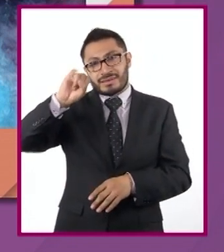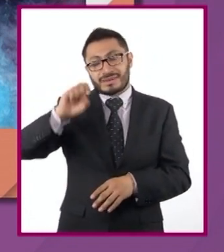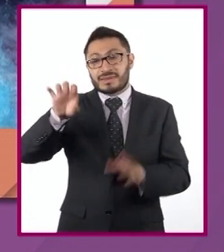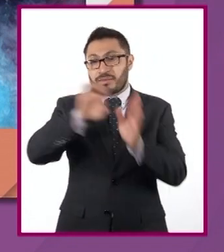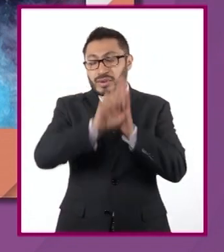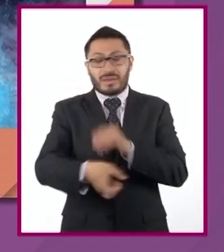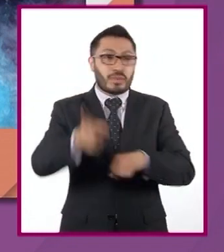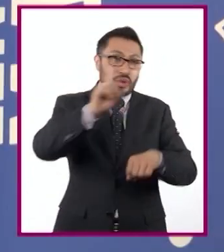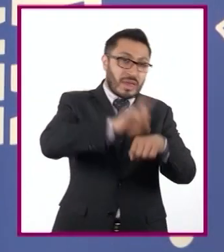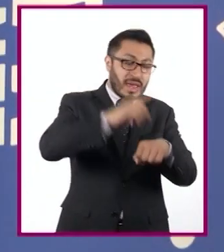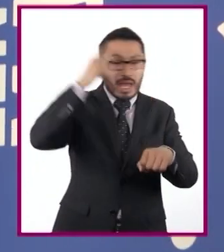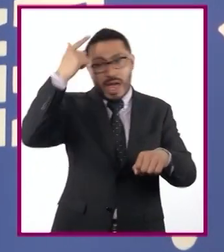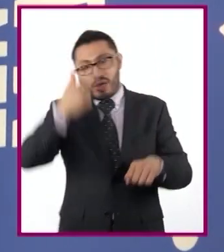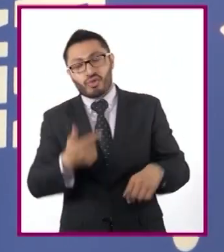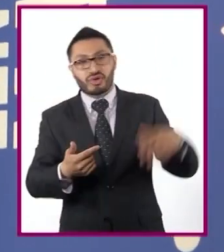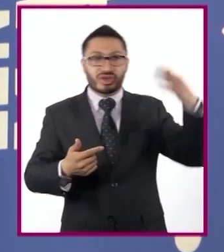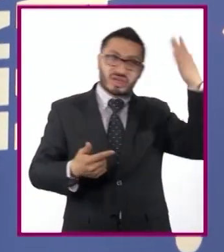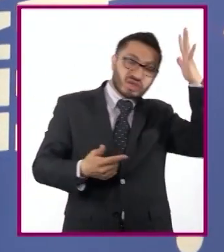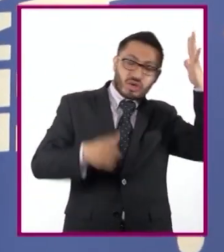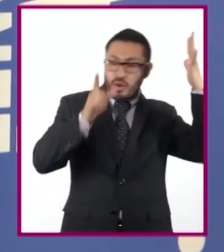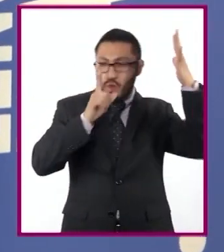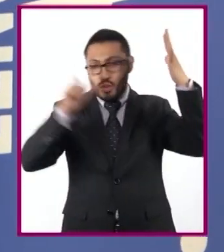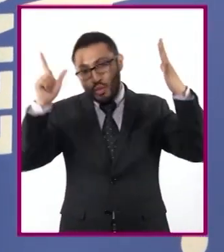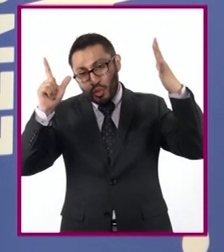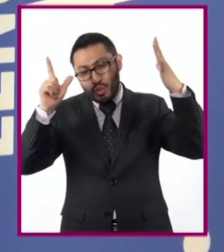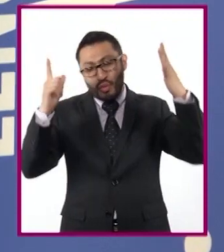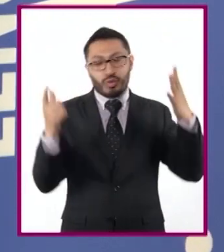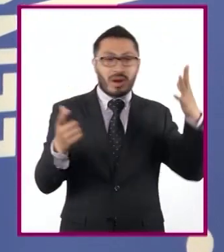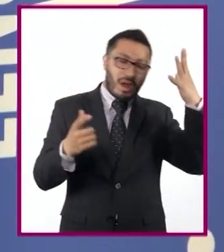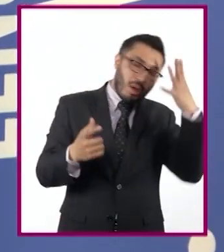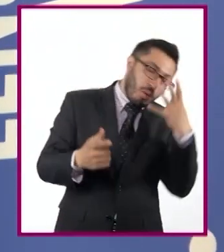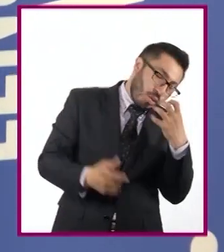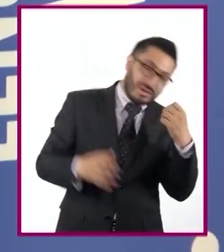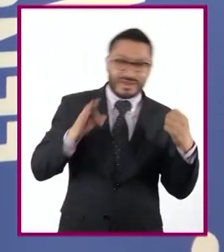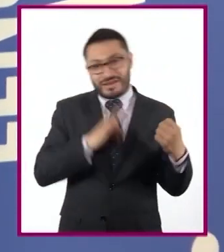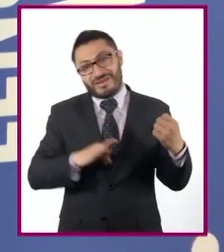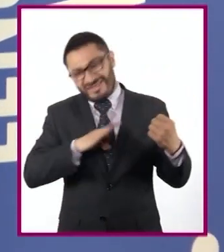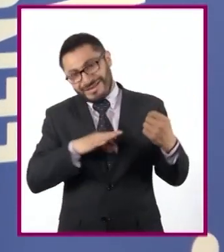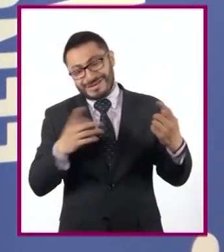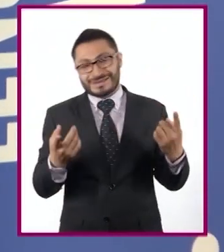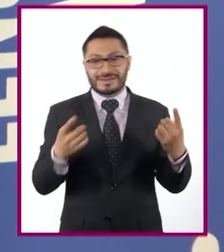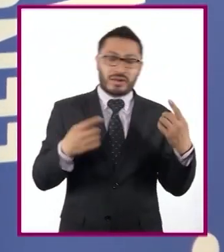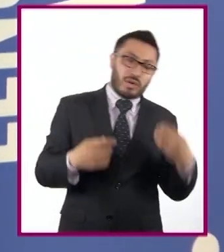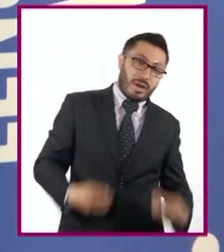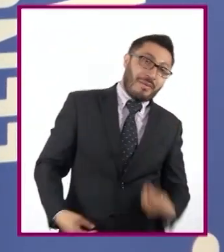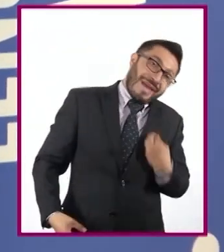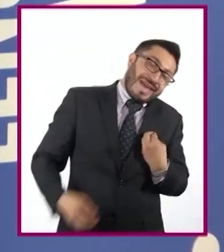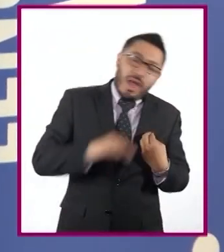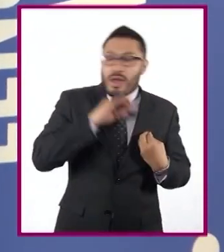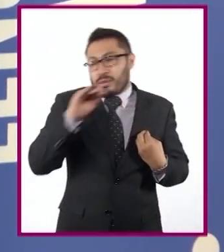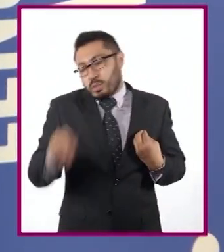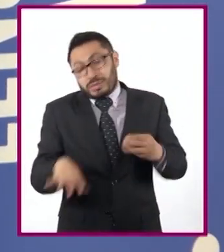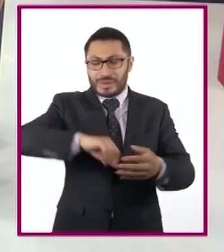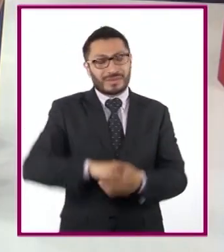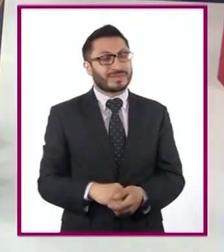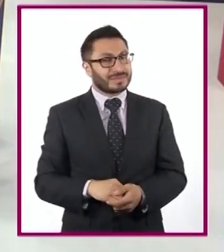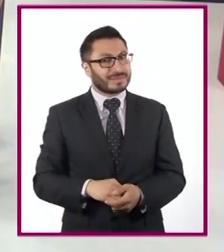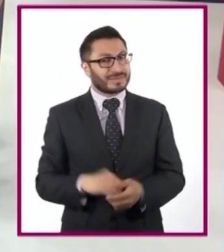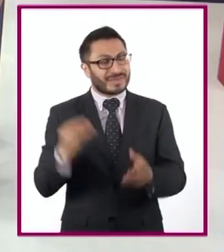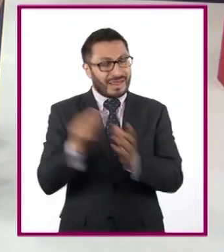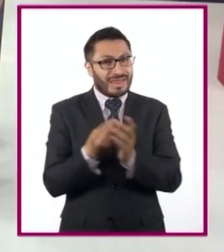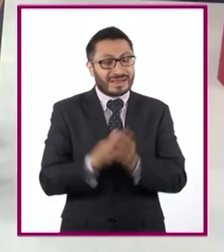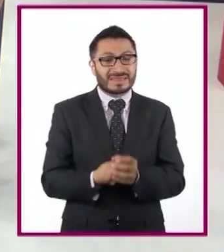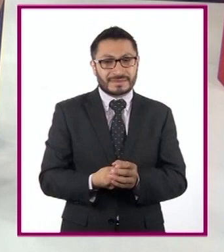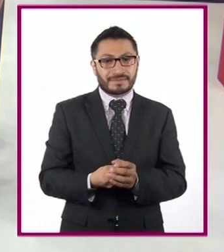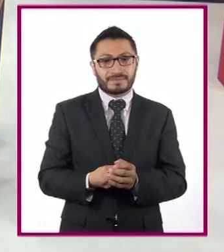día, noche, sol, luna, triste, feliz, vida, muerte, por ejemplo.